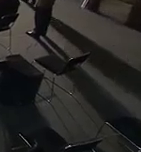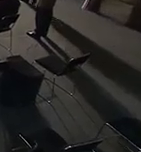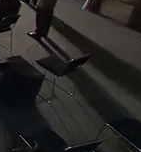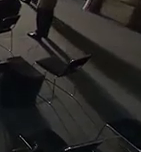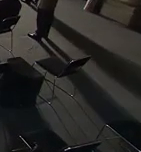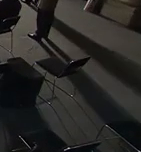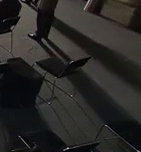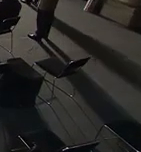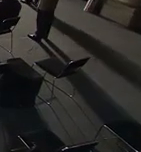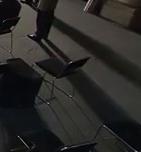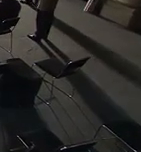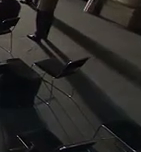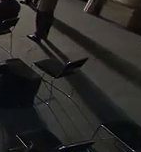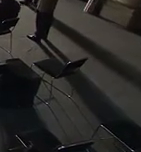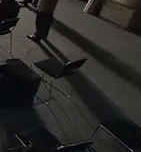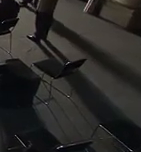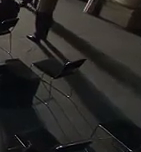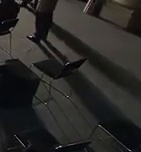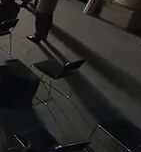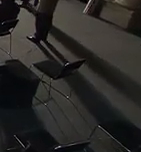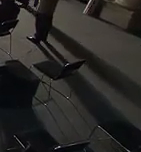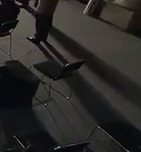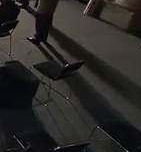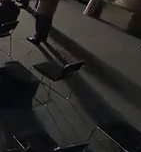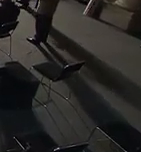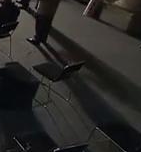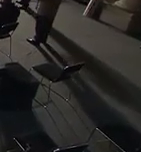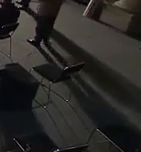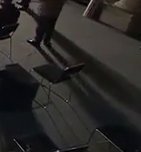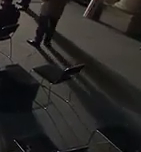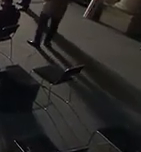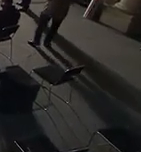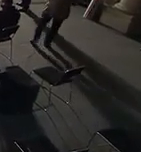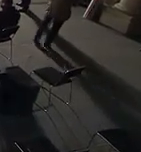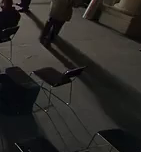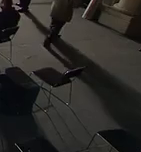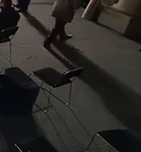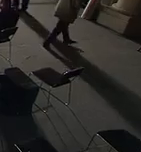Como todos sabemos,